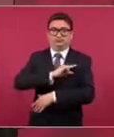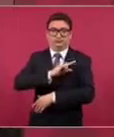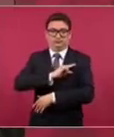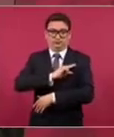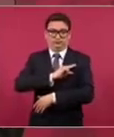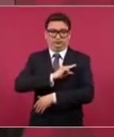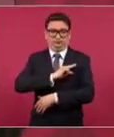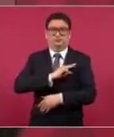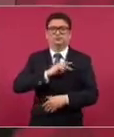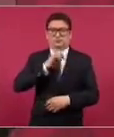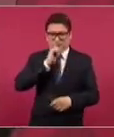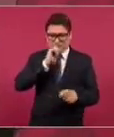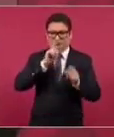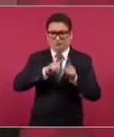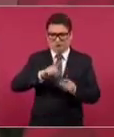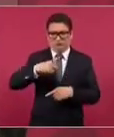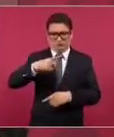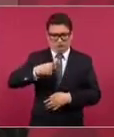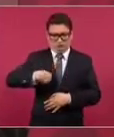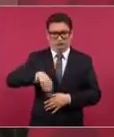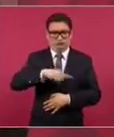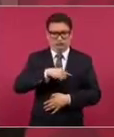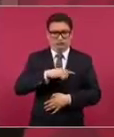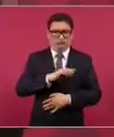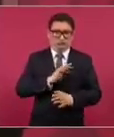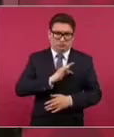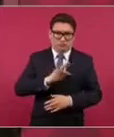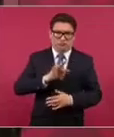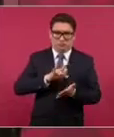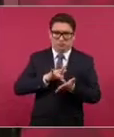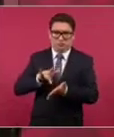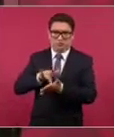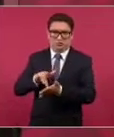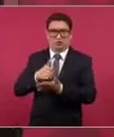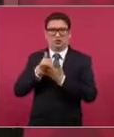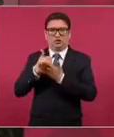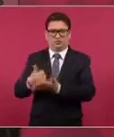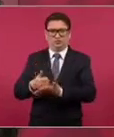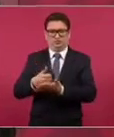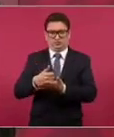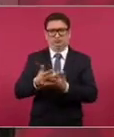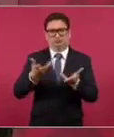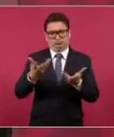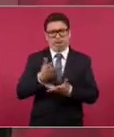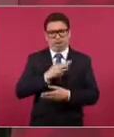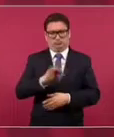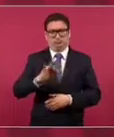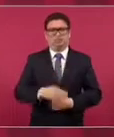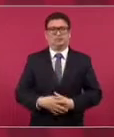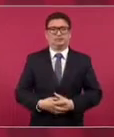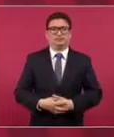También si nosotros tenemos que ayudar, lo hacemos.